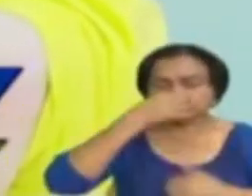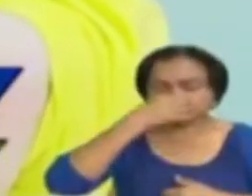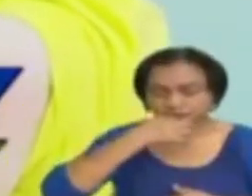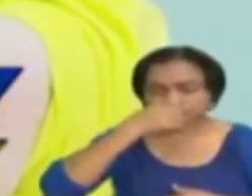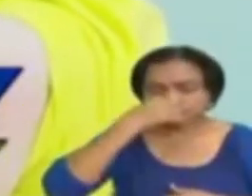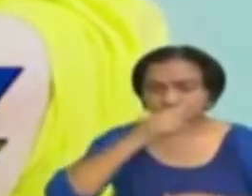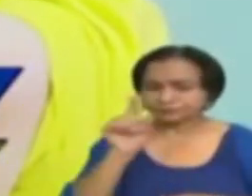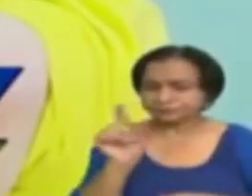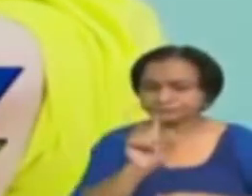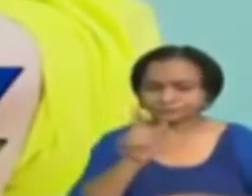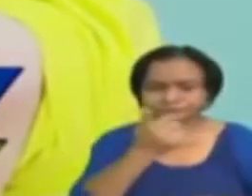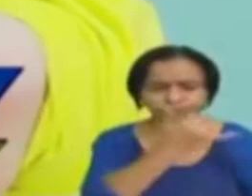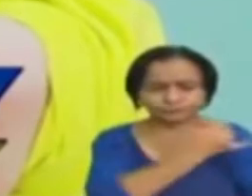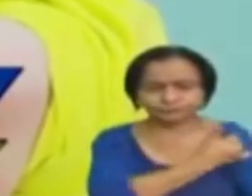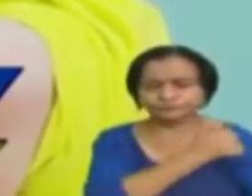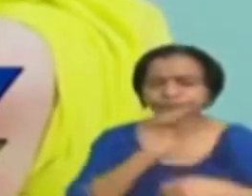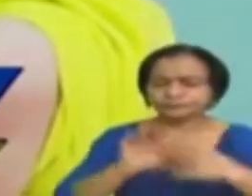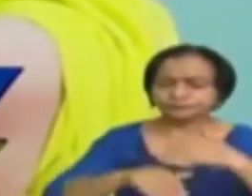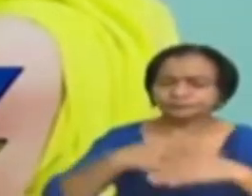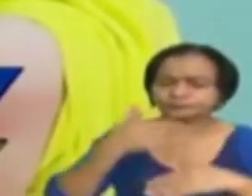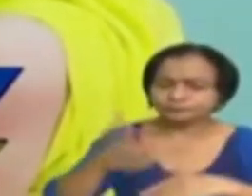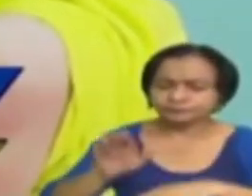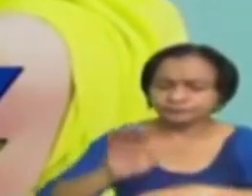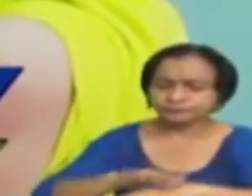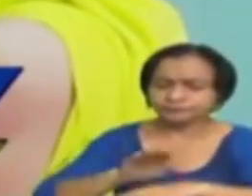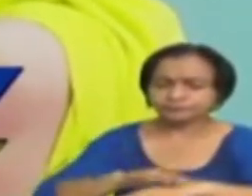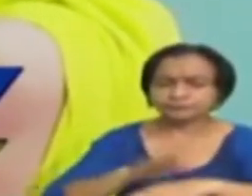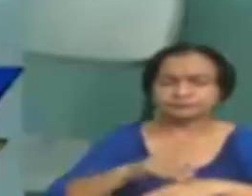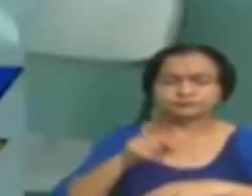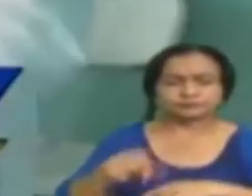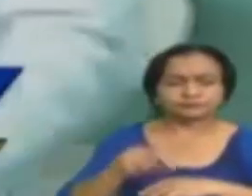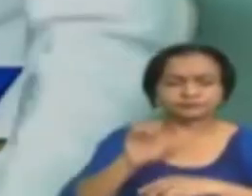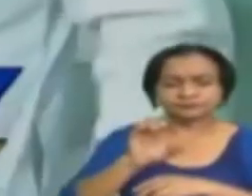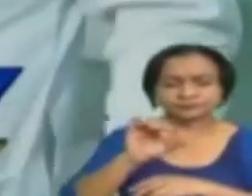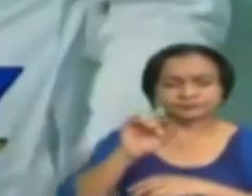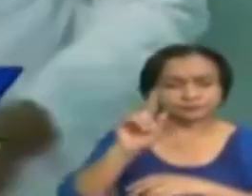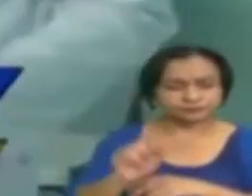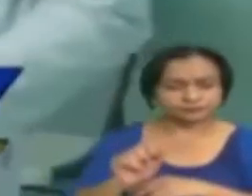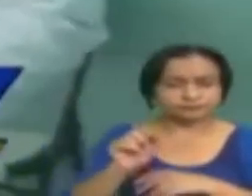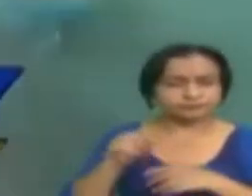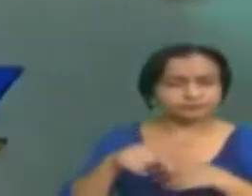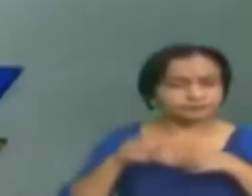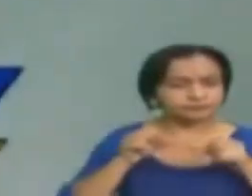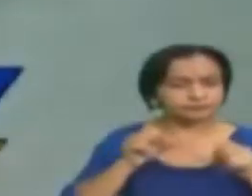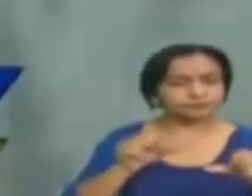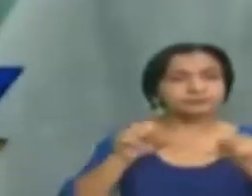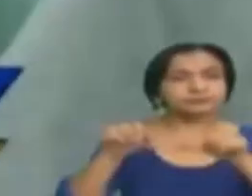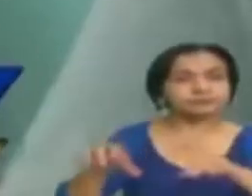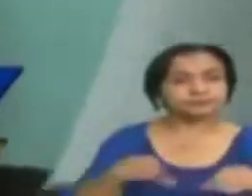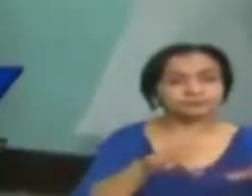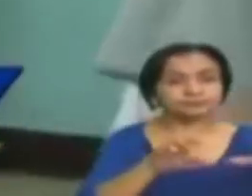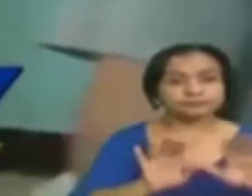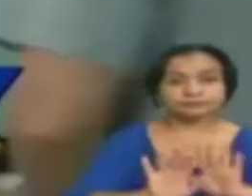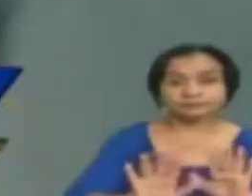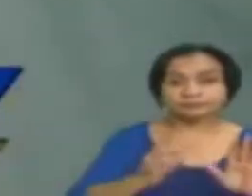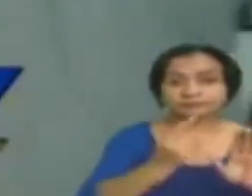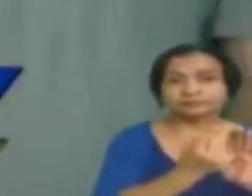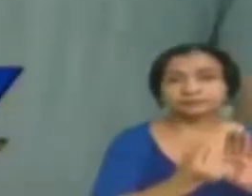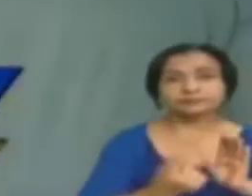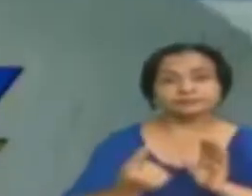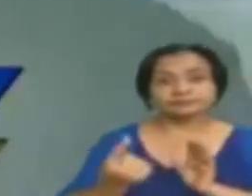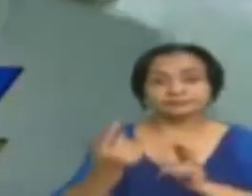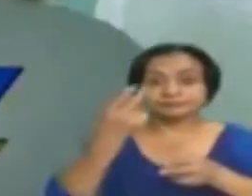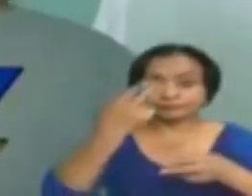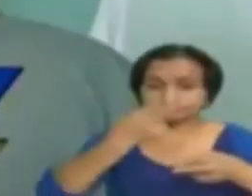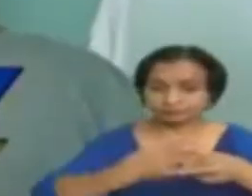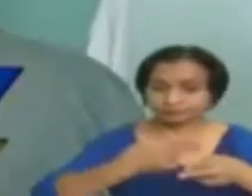mayo, como parte del desarrollo de la jornada de inoculación. Anunciamos las vacunaciones del día de mañana. Estamos